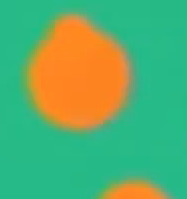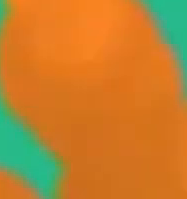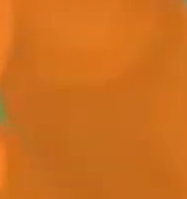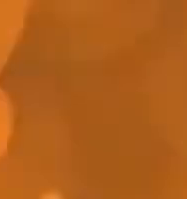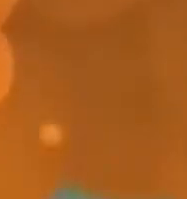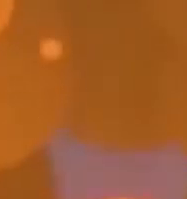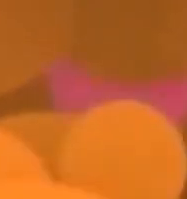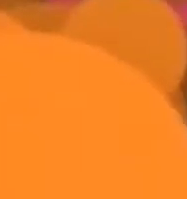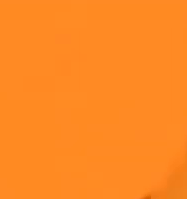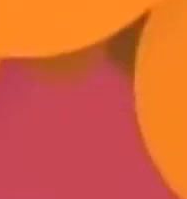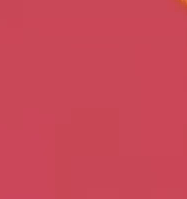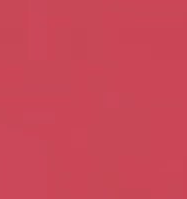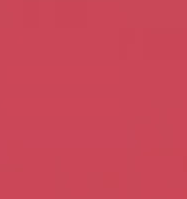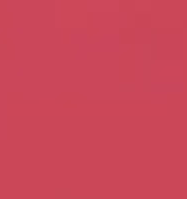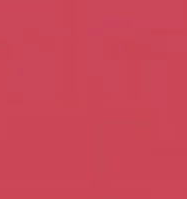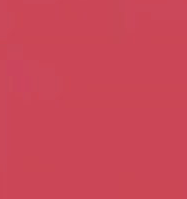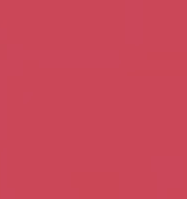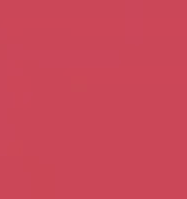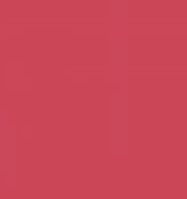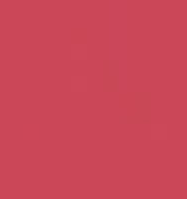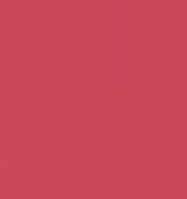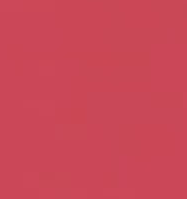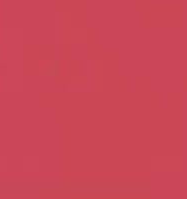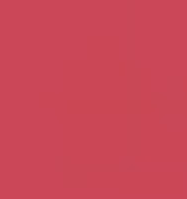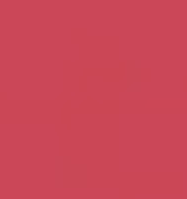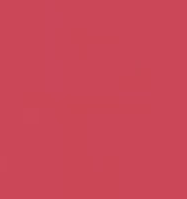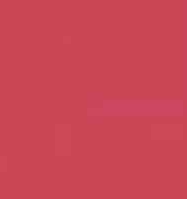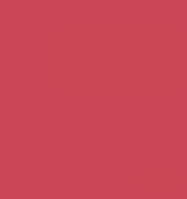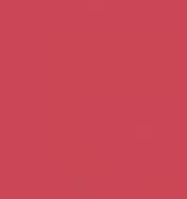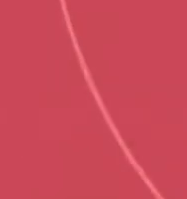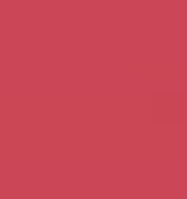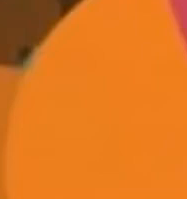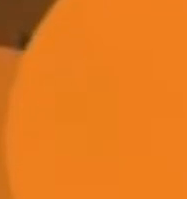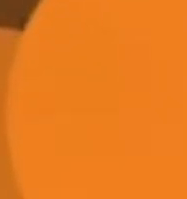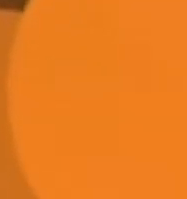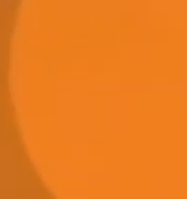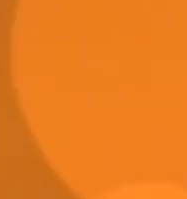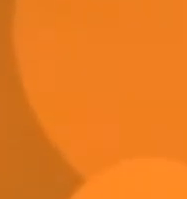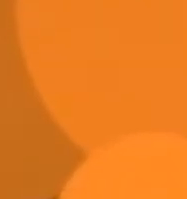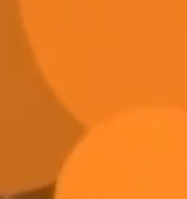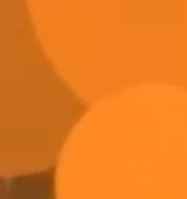Estás viendo las noticias.